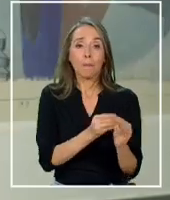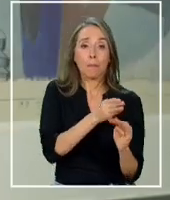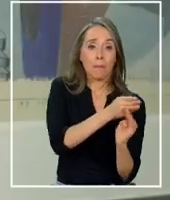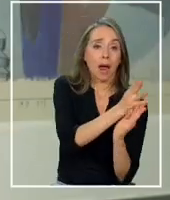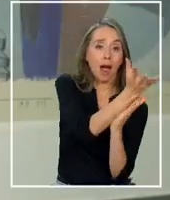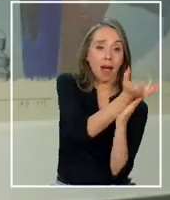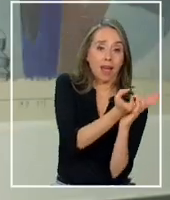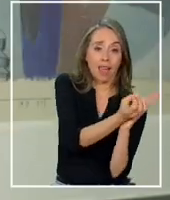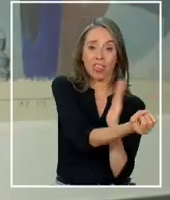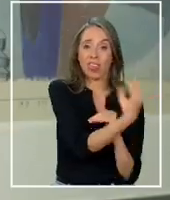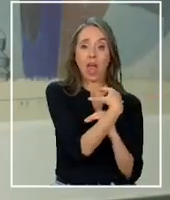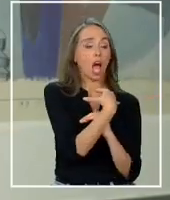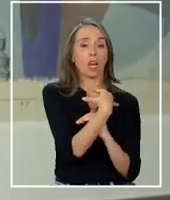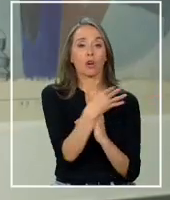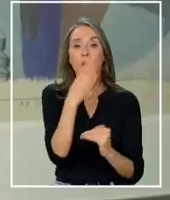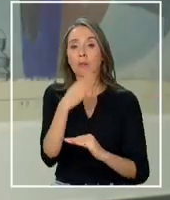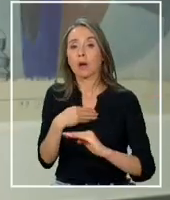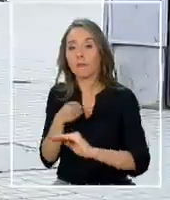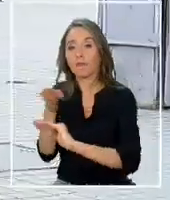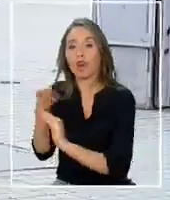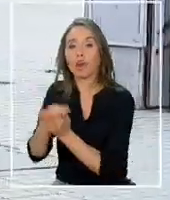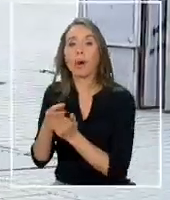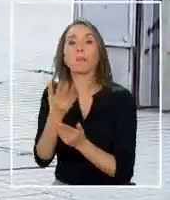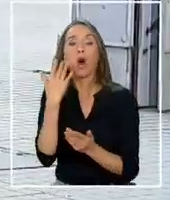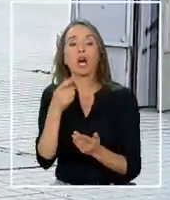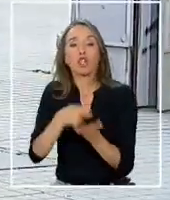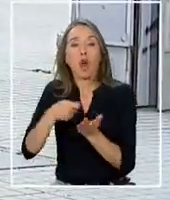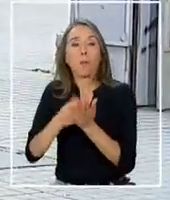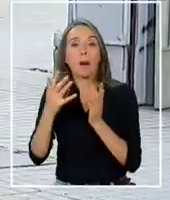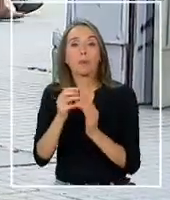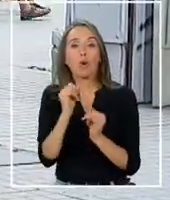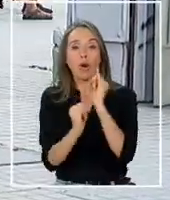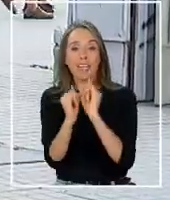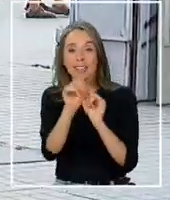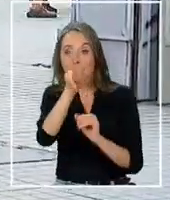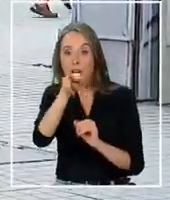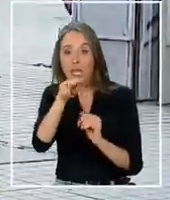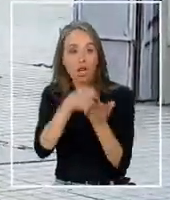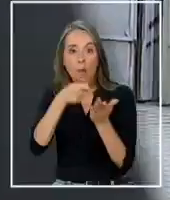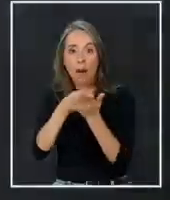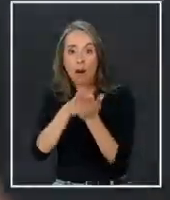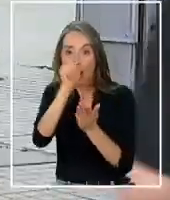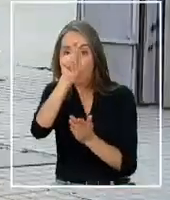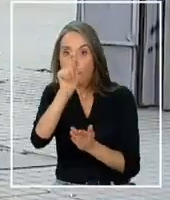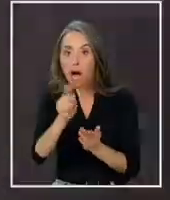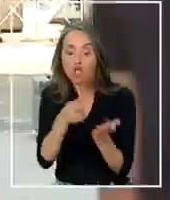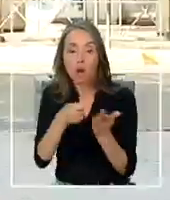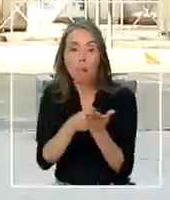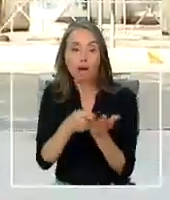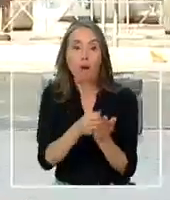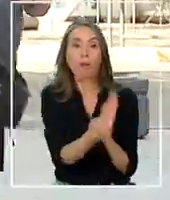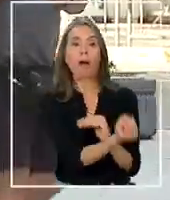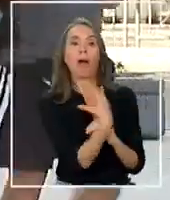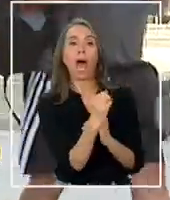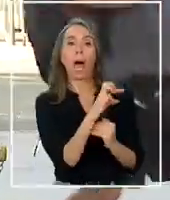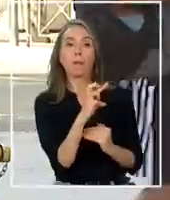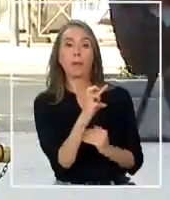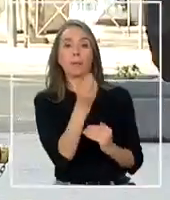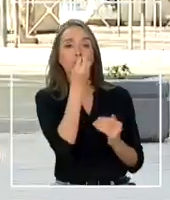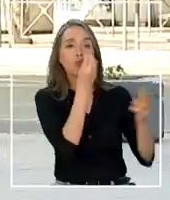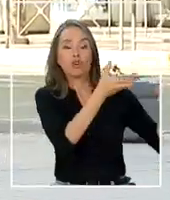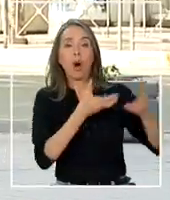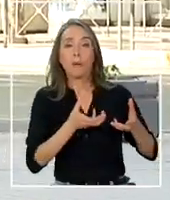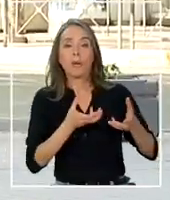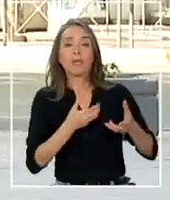presencialidad, donde tampoco hay tanta compra impulsiva. Las aplicaciones tienden a tener cierta impulsividad porque me compro mi producto de